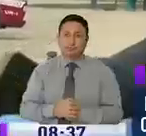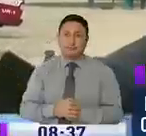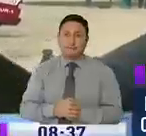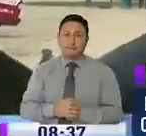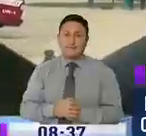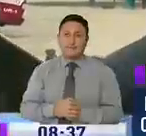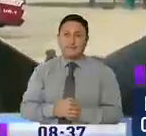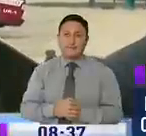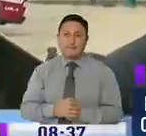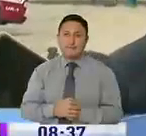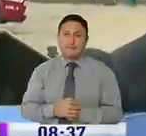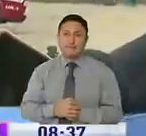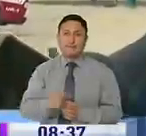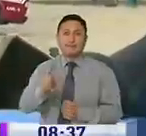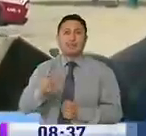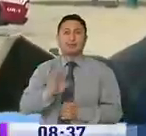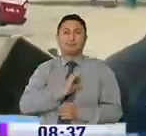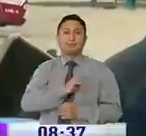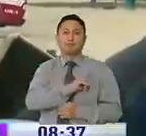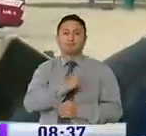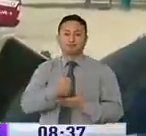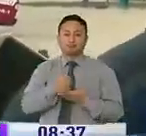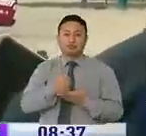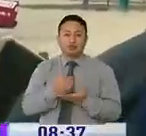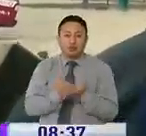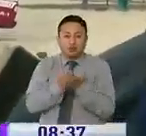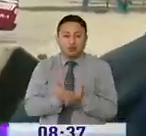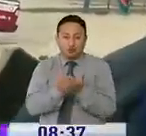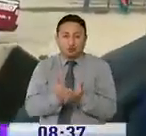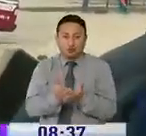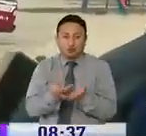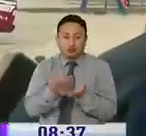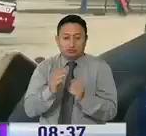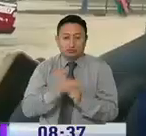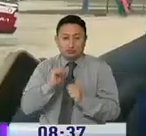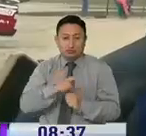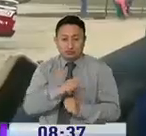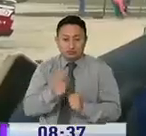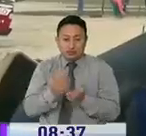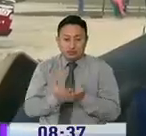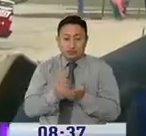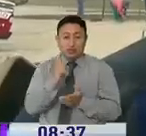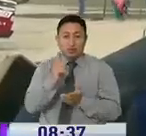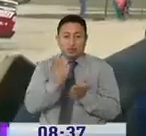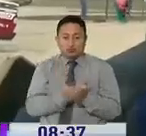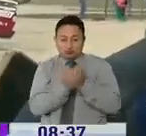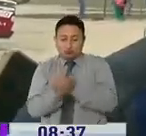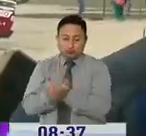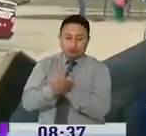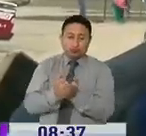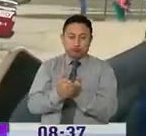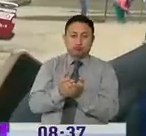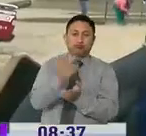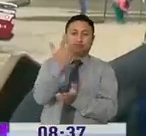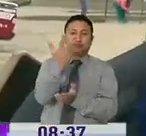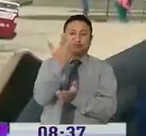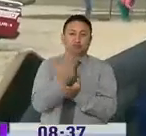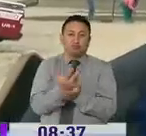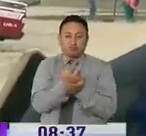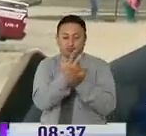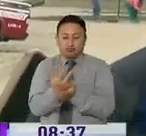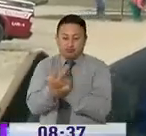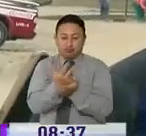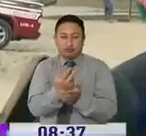Con la gente especialista en rescate en aguas rápidas, estamos navegando al momento con un bote, con 3 rescatistas